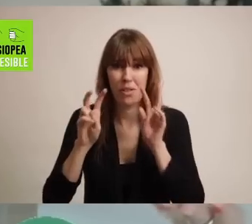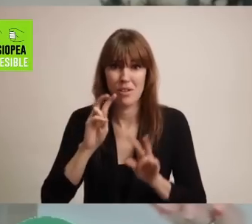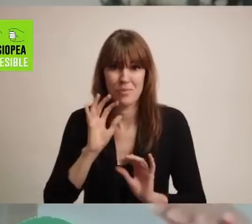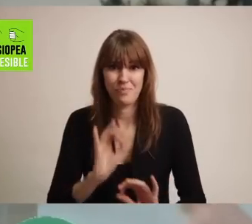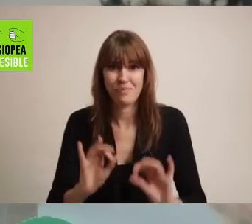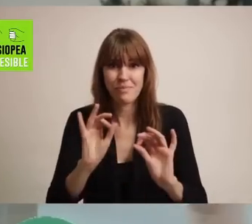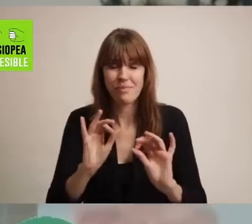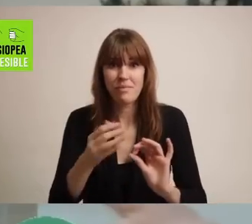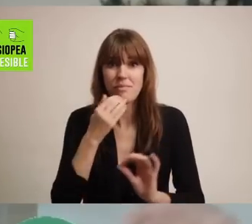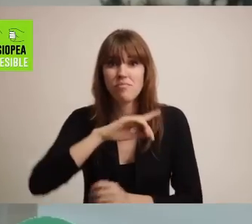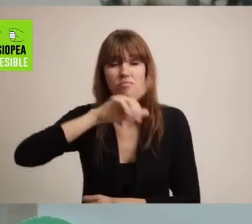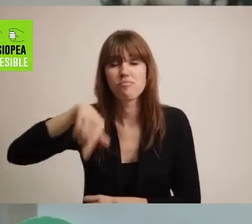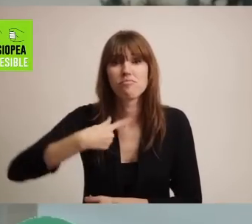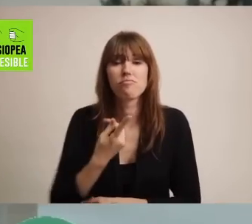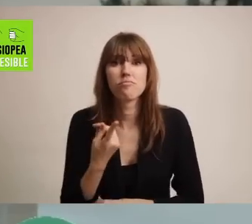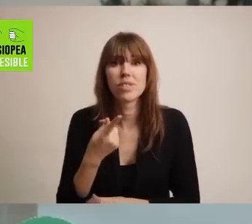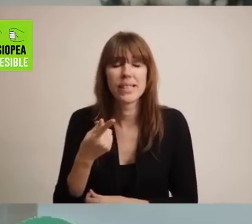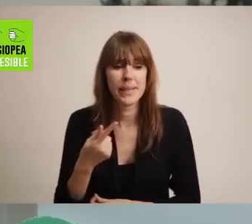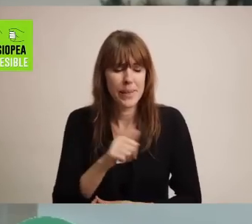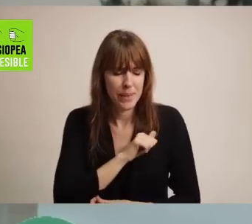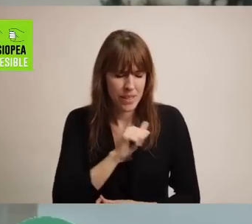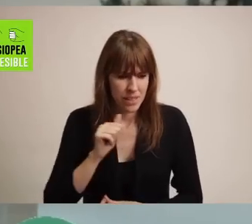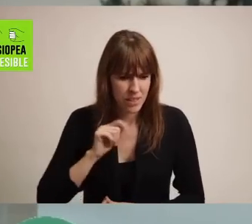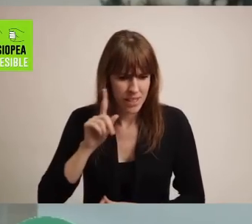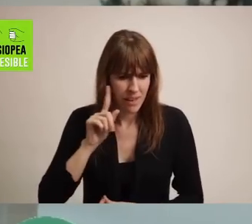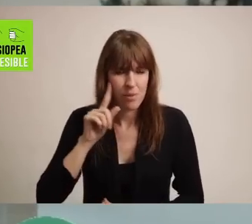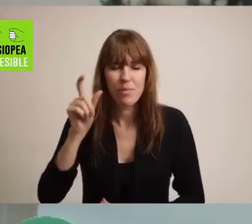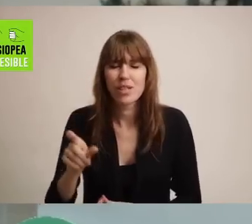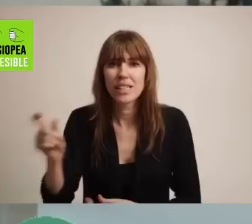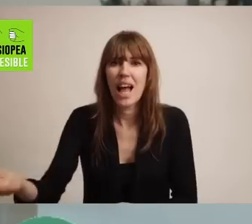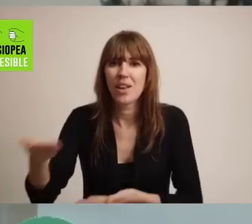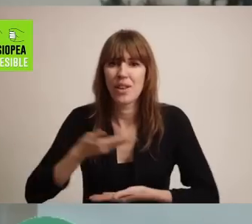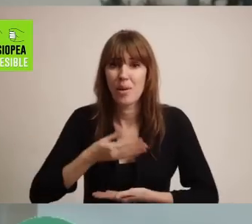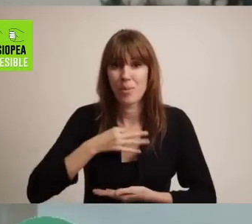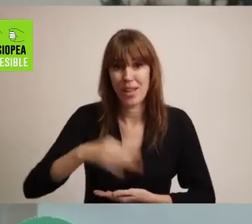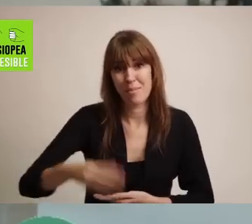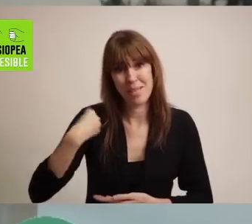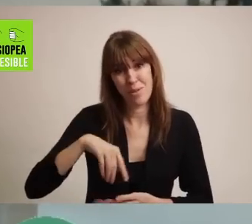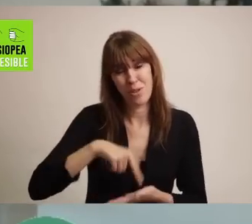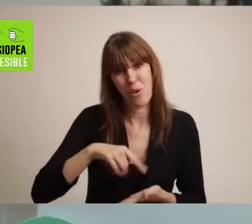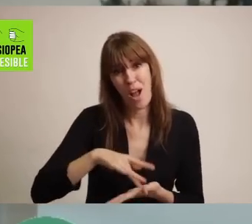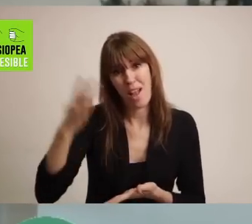sabemos solitos, hay personas que nos pueden ayudar, como yo lo hacía antes.